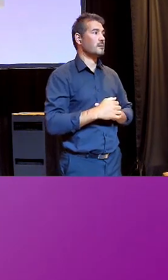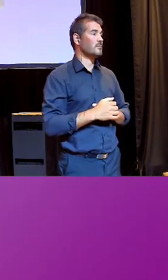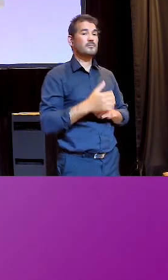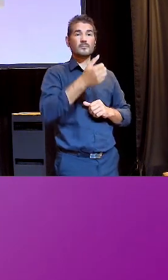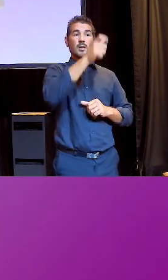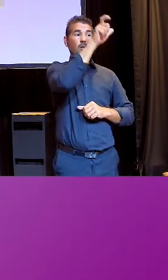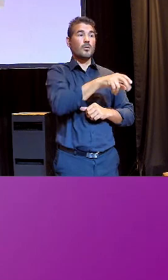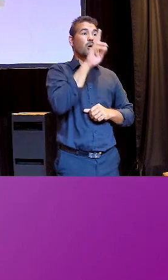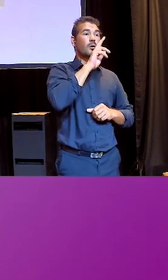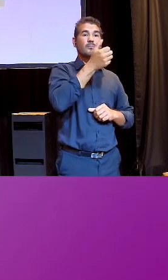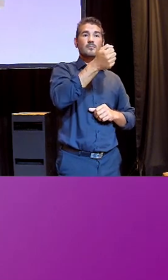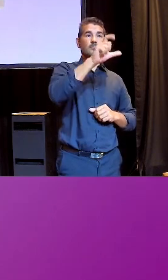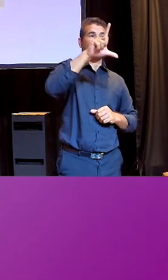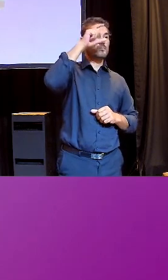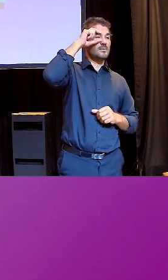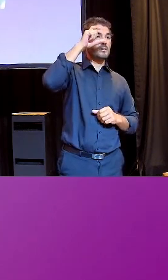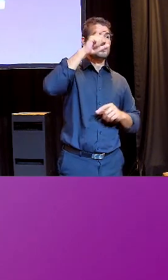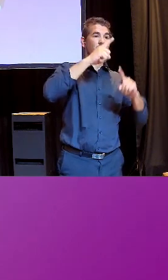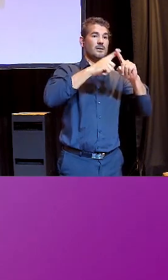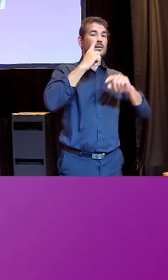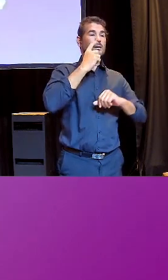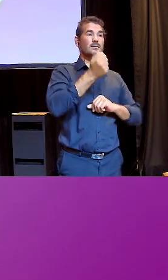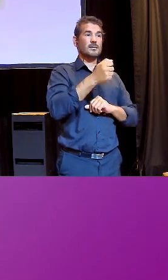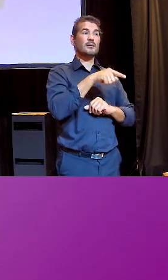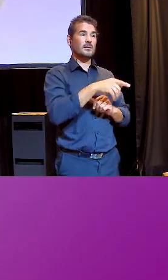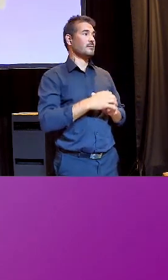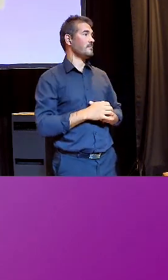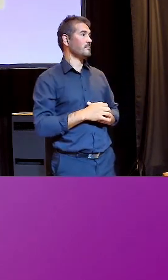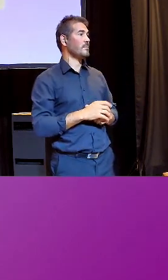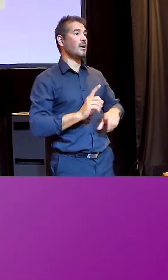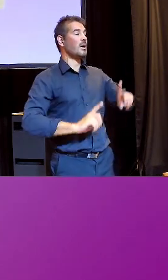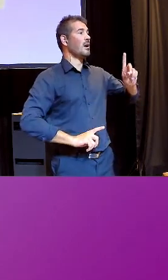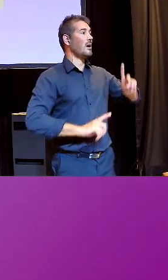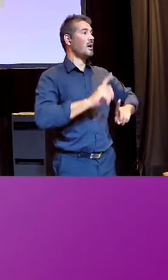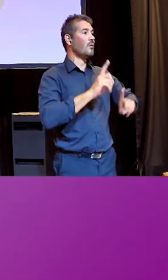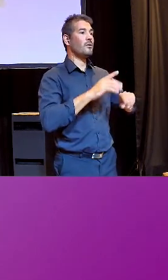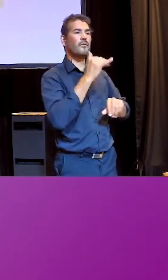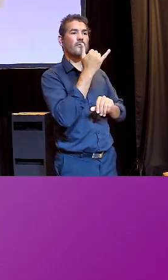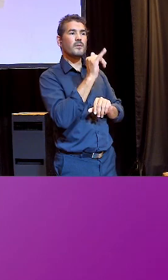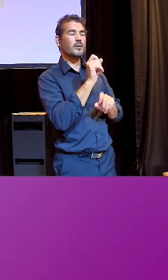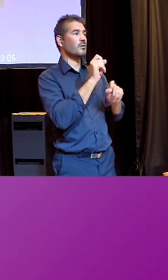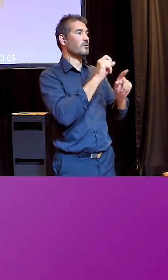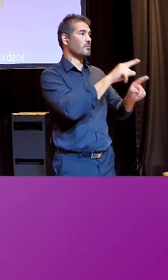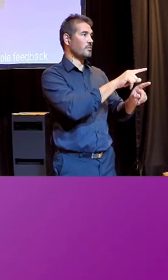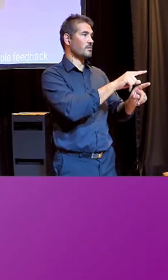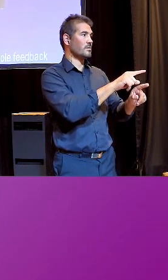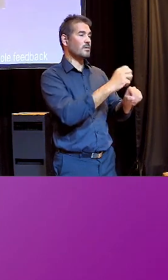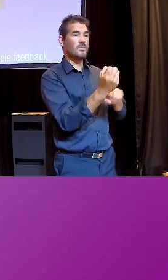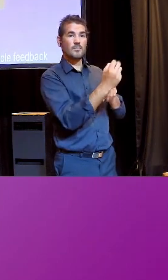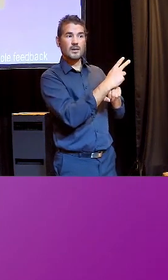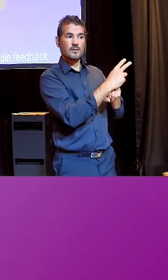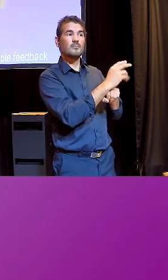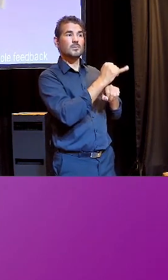Alexia. Todavía no sabes, entonces está ahí. Sí, o sea, Alguno está revisando tus videos y mandando feedback. Puede